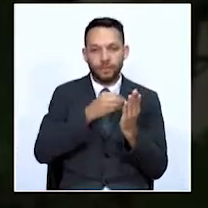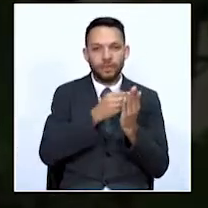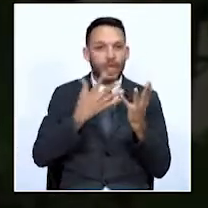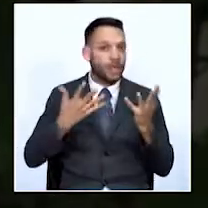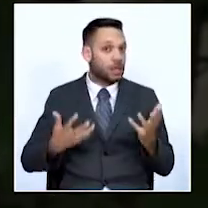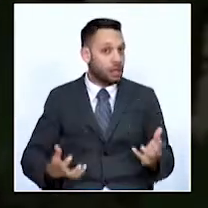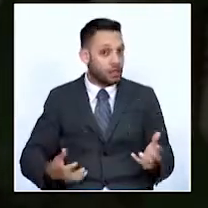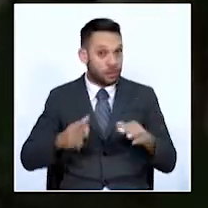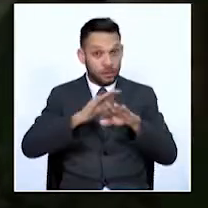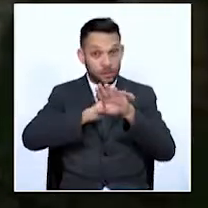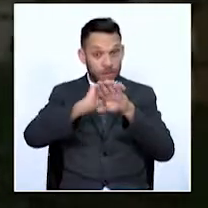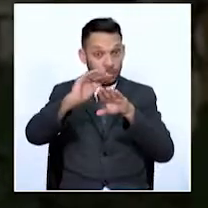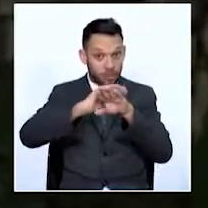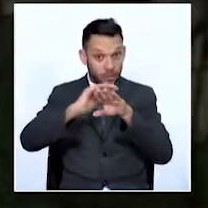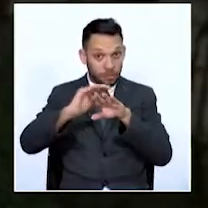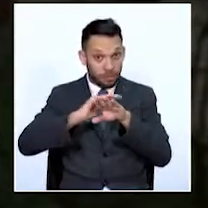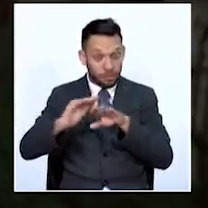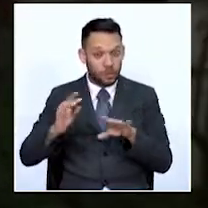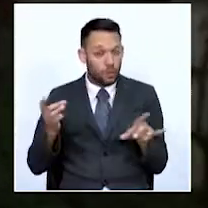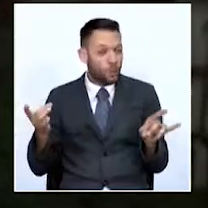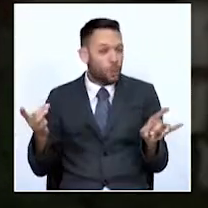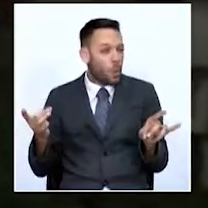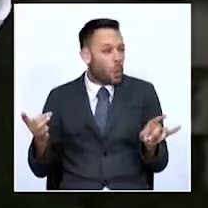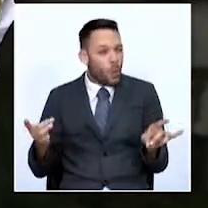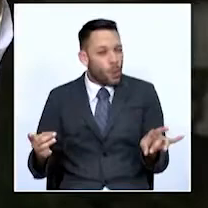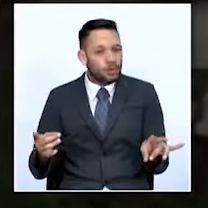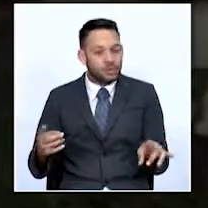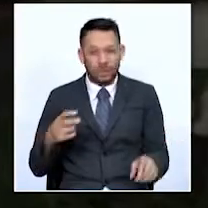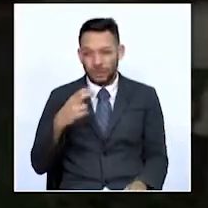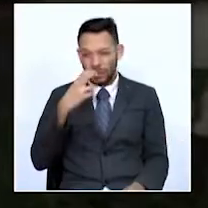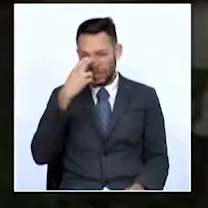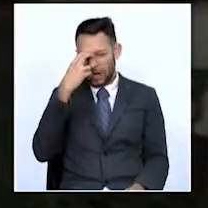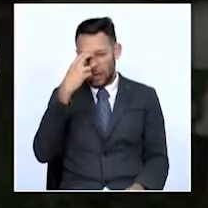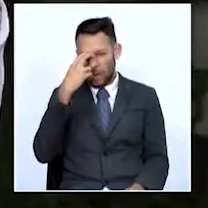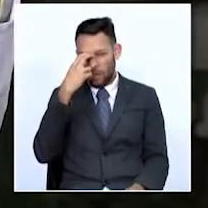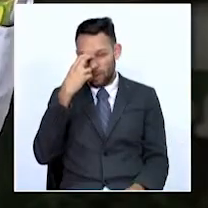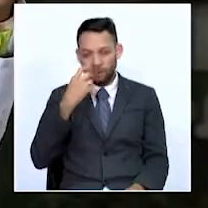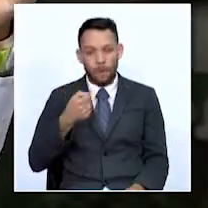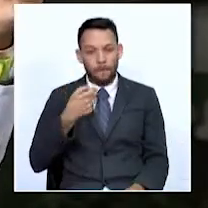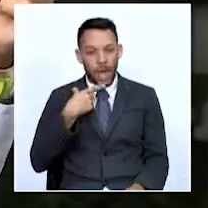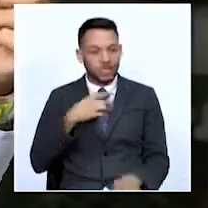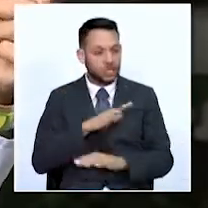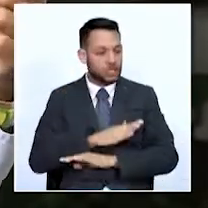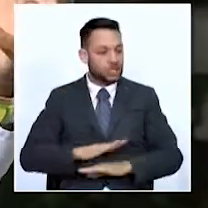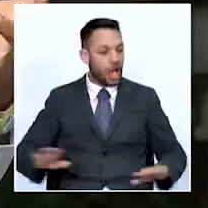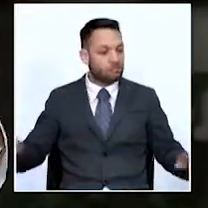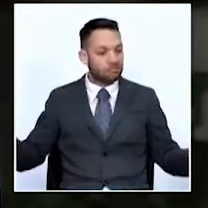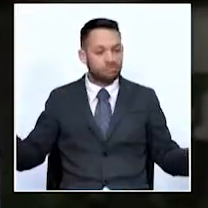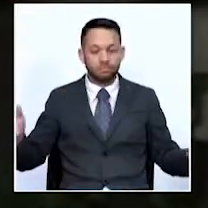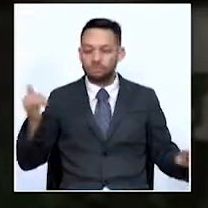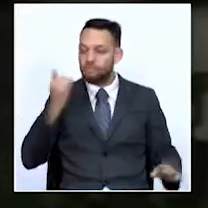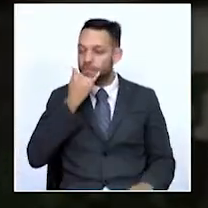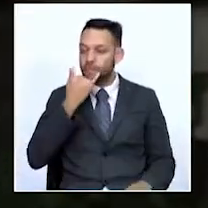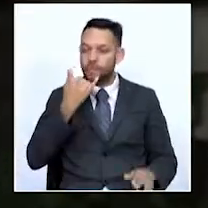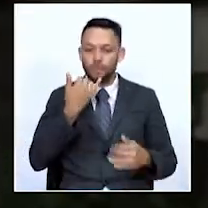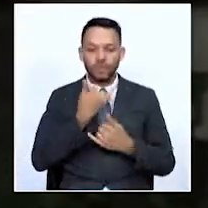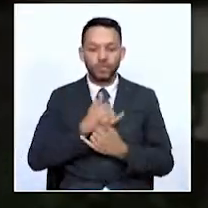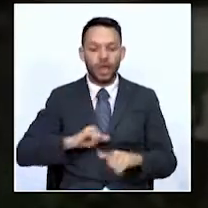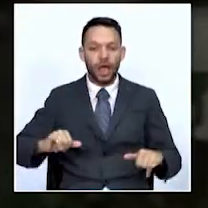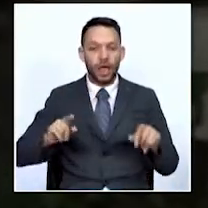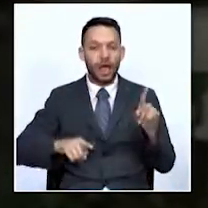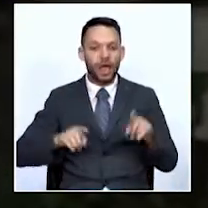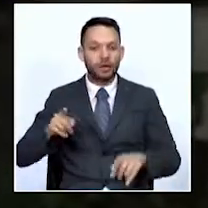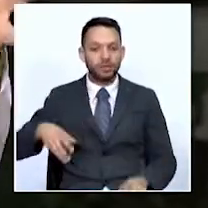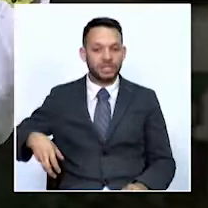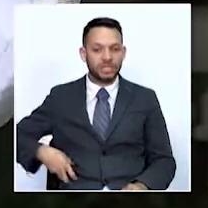ustedes a que entiendan qué hay detrás del dolor. El dolor no es sinónimo de ir a tomarse un diclofenaco, un ibuprofeno. Cada rato vemos pacientes con daños